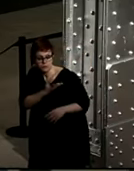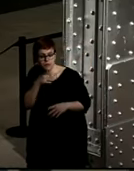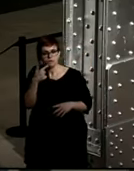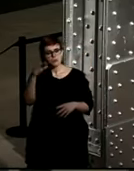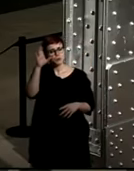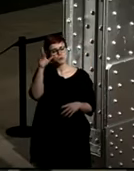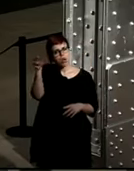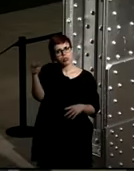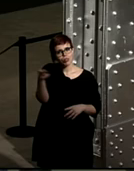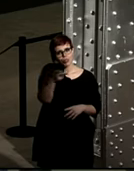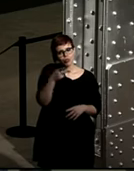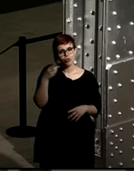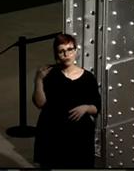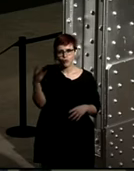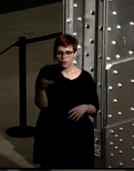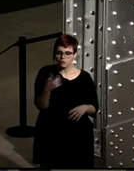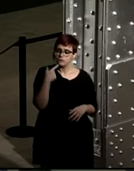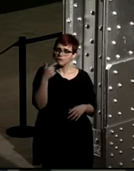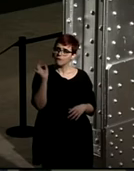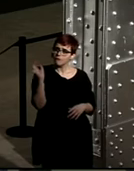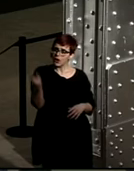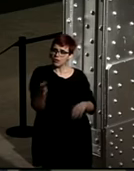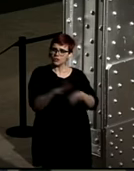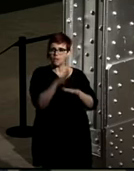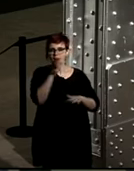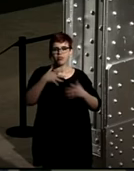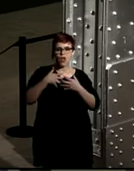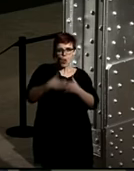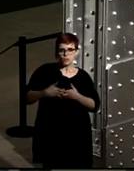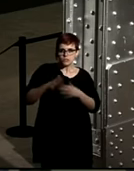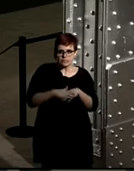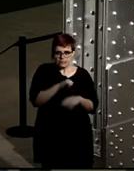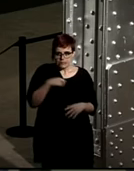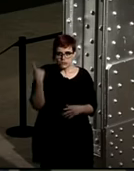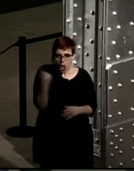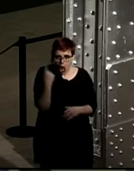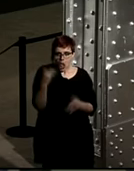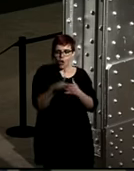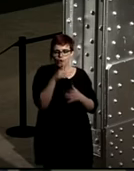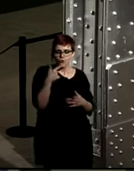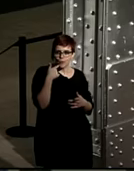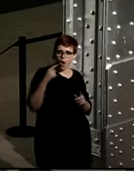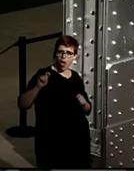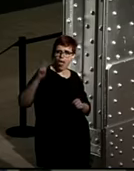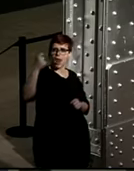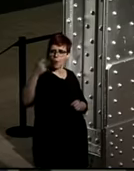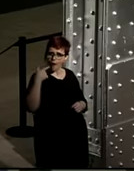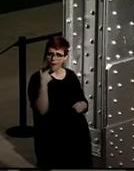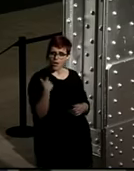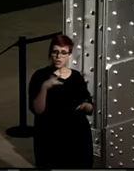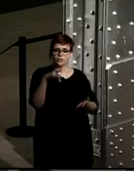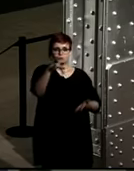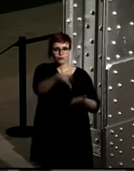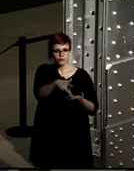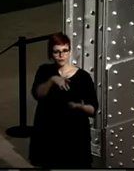poco, da la sensación como de que esto es una especie de lucha solitaria, ¿no? De héroes o antihéroes, o no